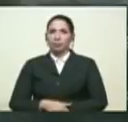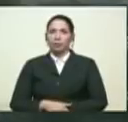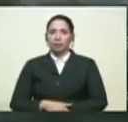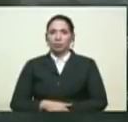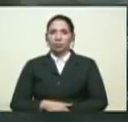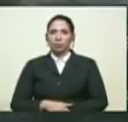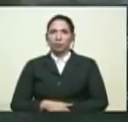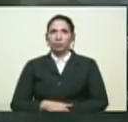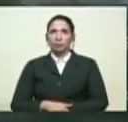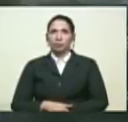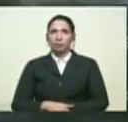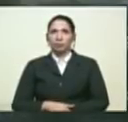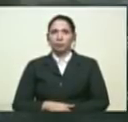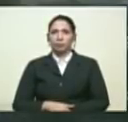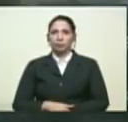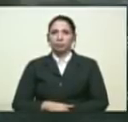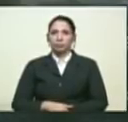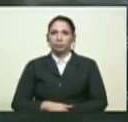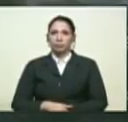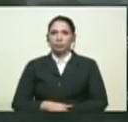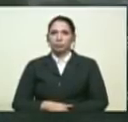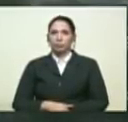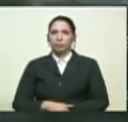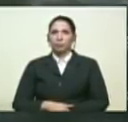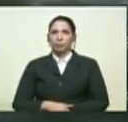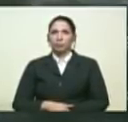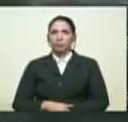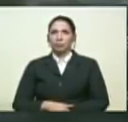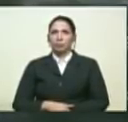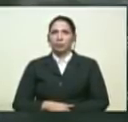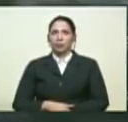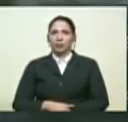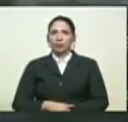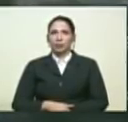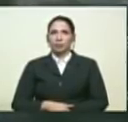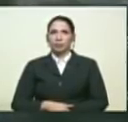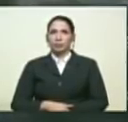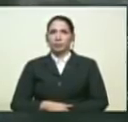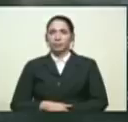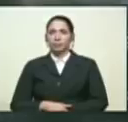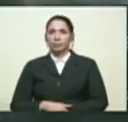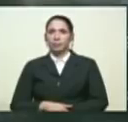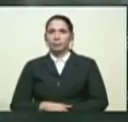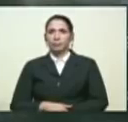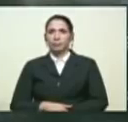de los bonos de hogares de la patria, que le llegan a 6 millones de familias.